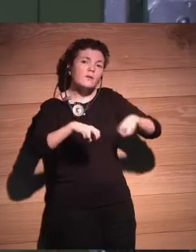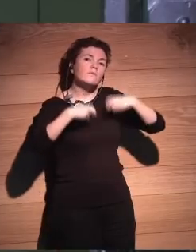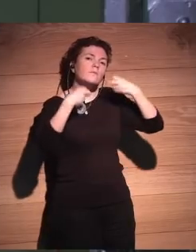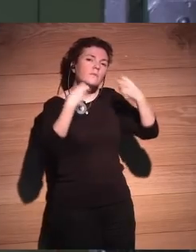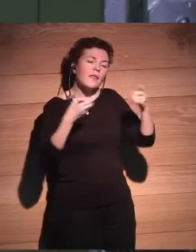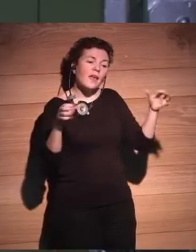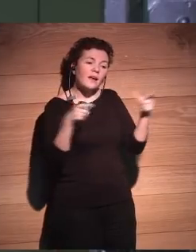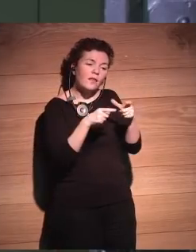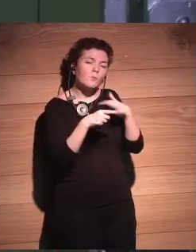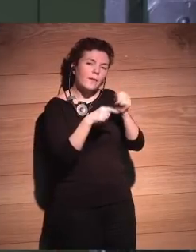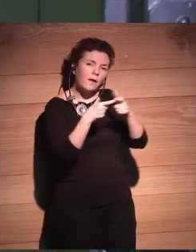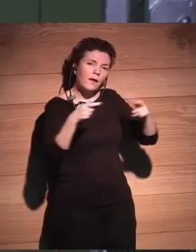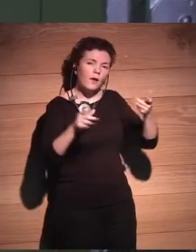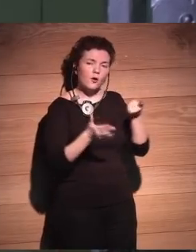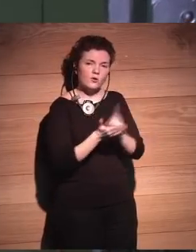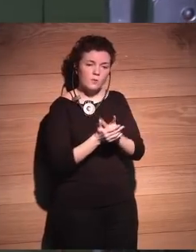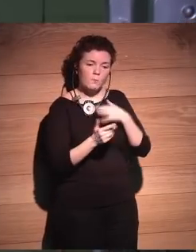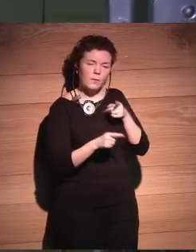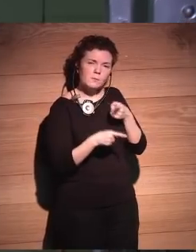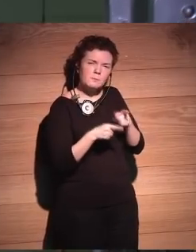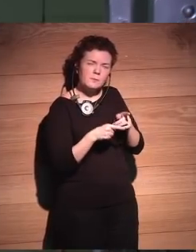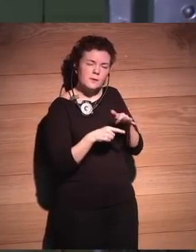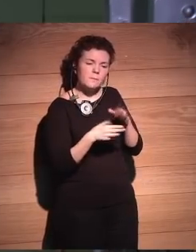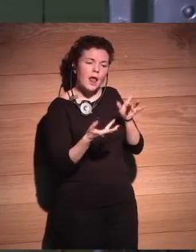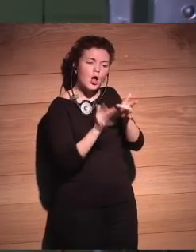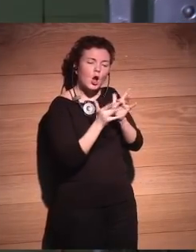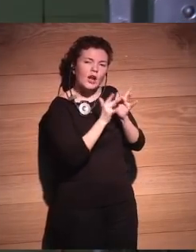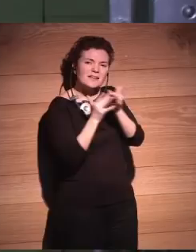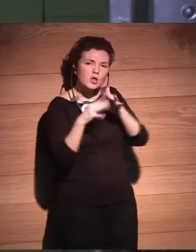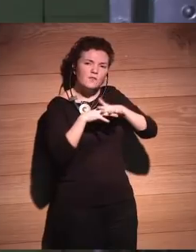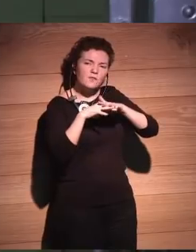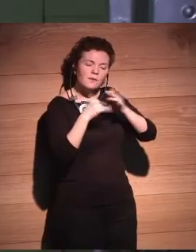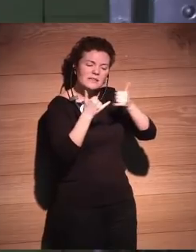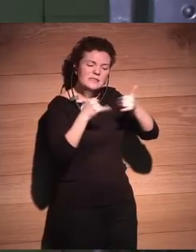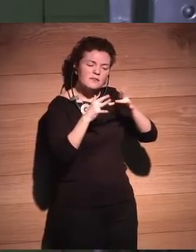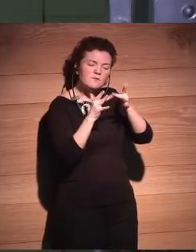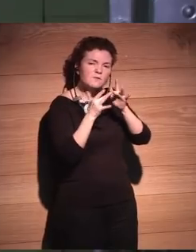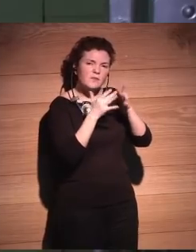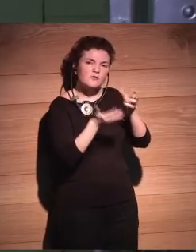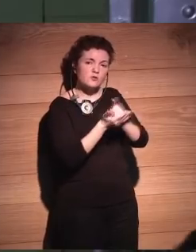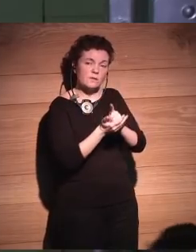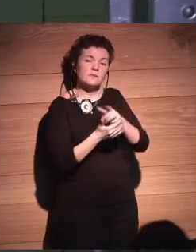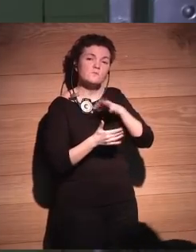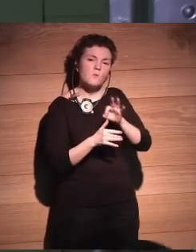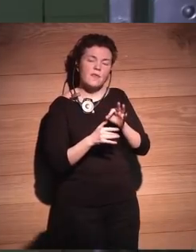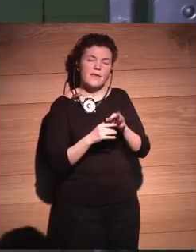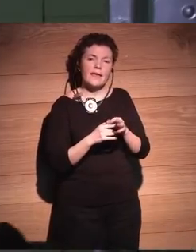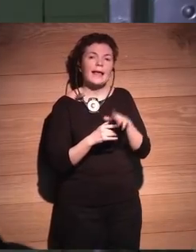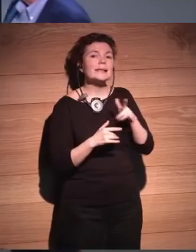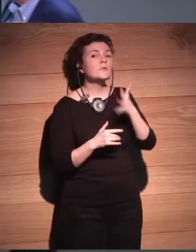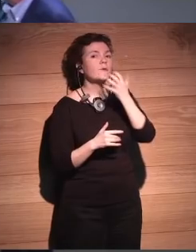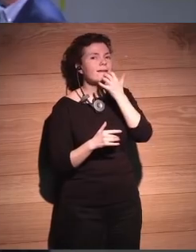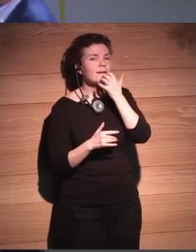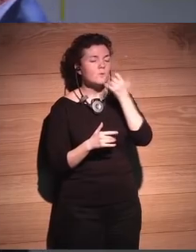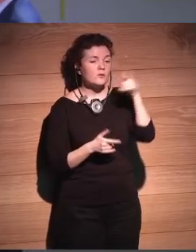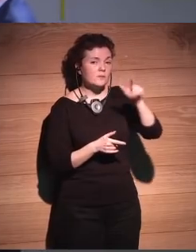esta degeneración. Podemos provocar que haya una nueva conexión de fibras sinápticas. Entonces, este es un ejemplo de lo que pasa